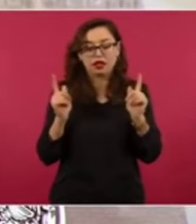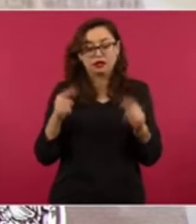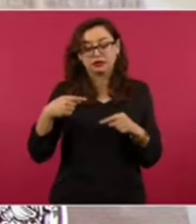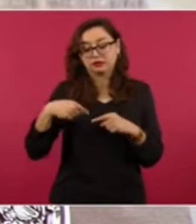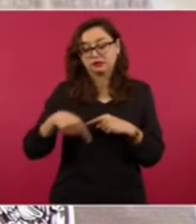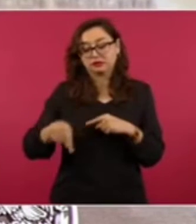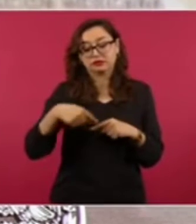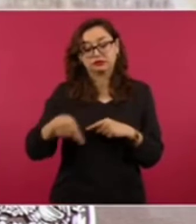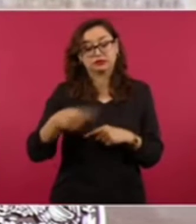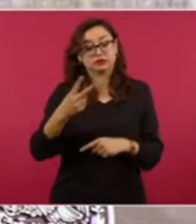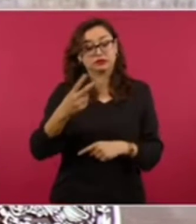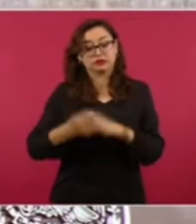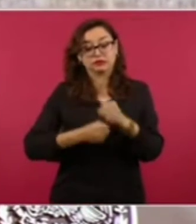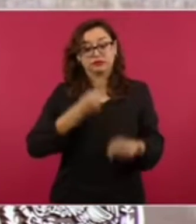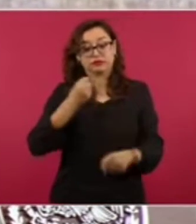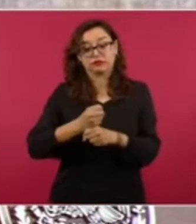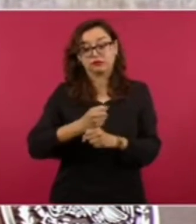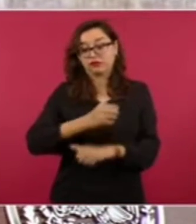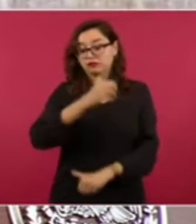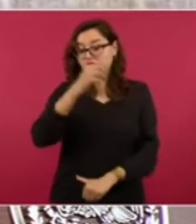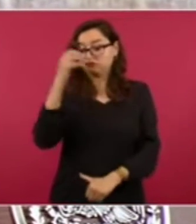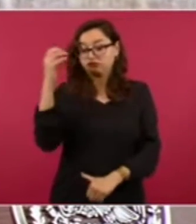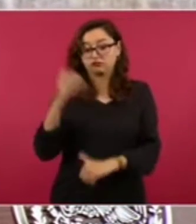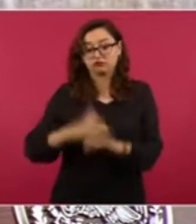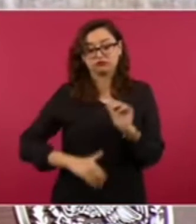termino en 2 años y me jubilo.